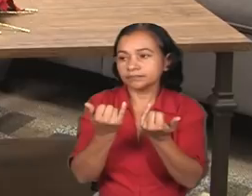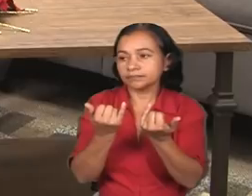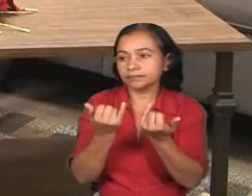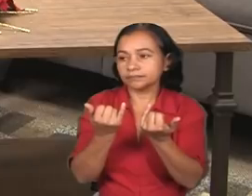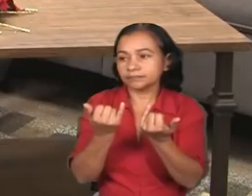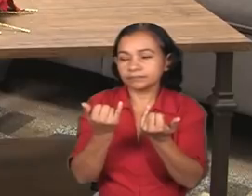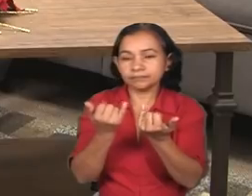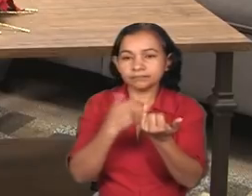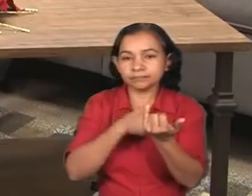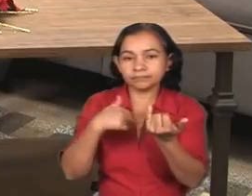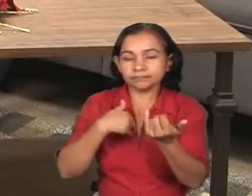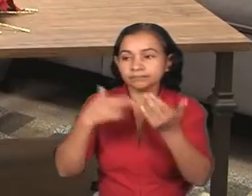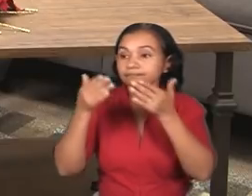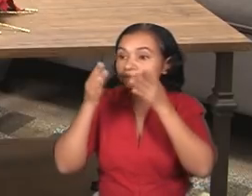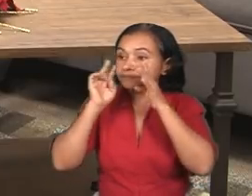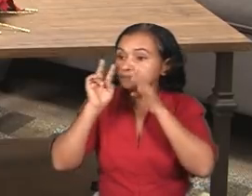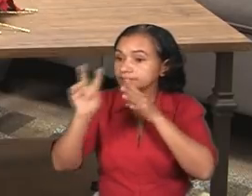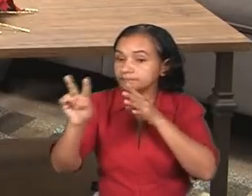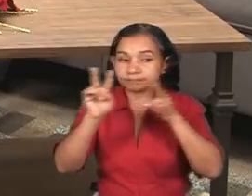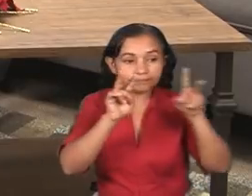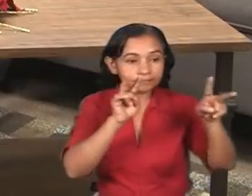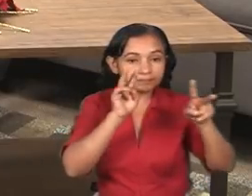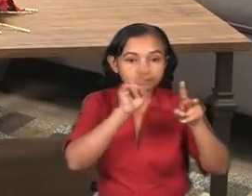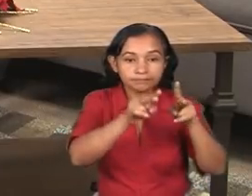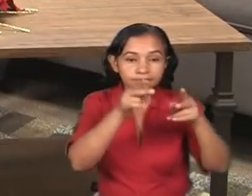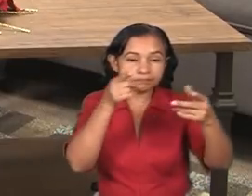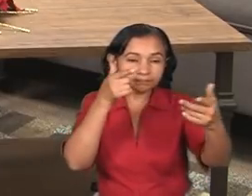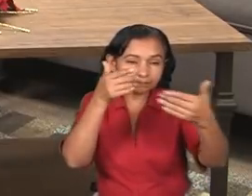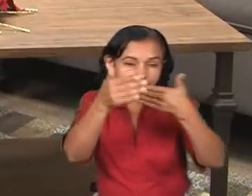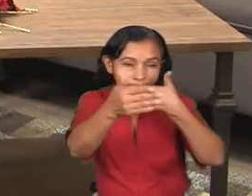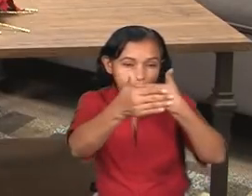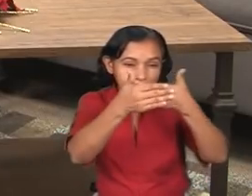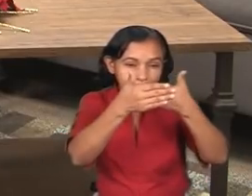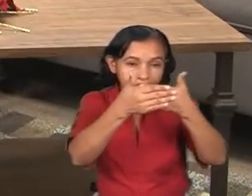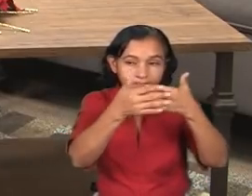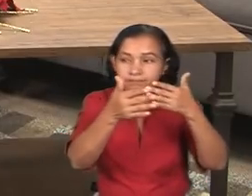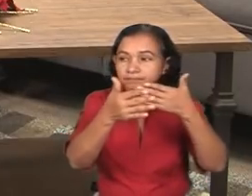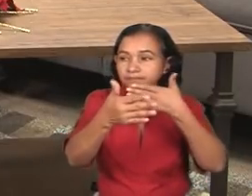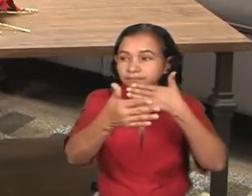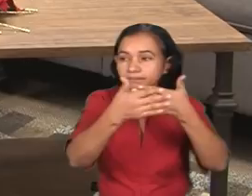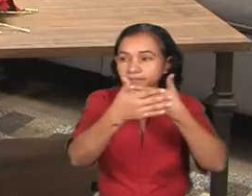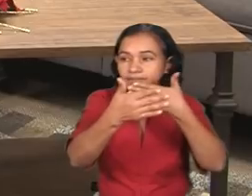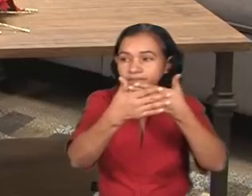okay. Ahí, este, súbalo un poquito. Ok, voy a tratar.